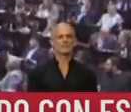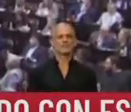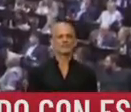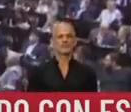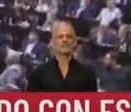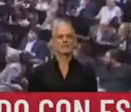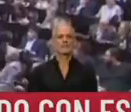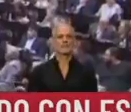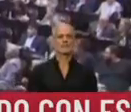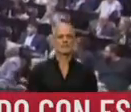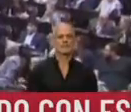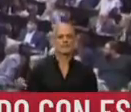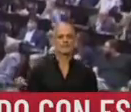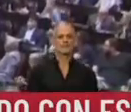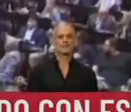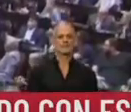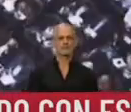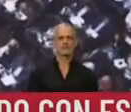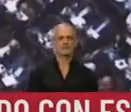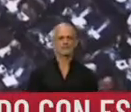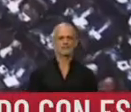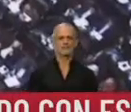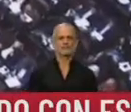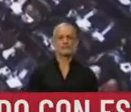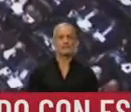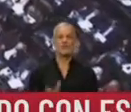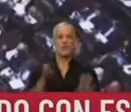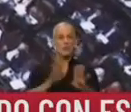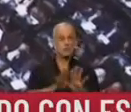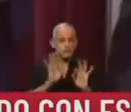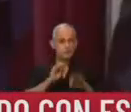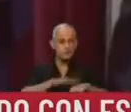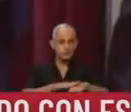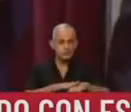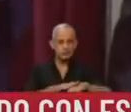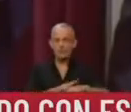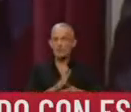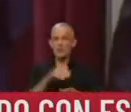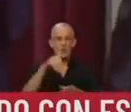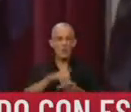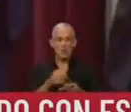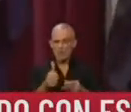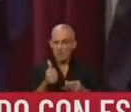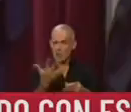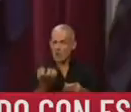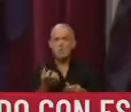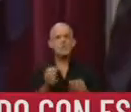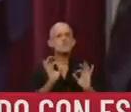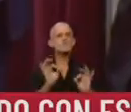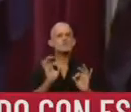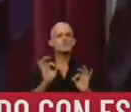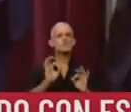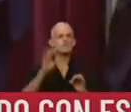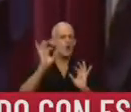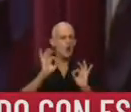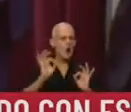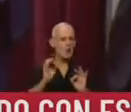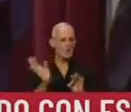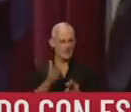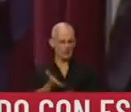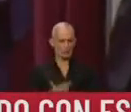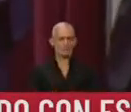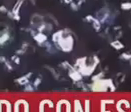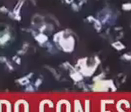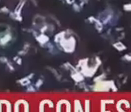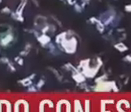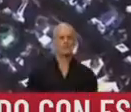perdónenme, como si fueran mayoría, estábamos y adelante. Yo sabía de ayer que iban a perder, se lo dije, pedí un cuarto intermedio